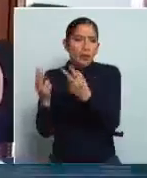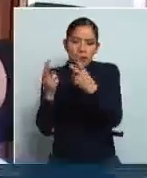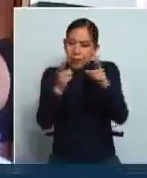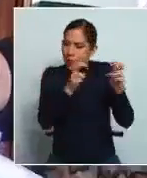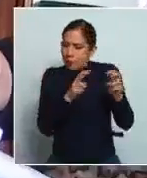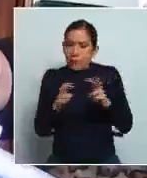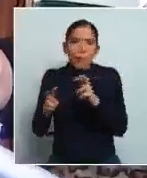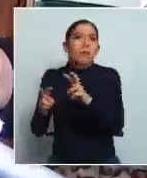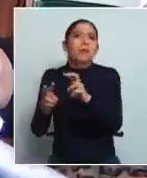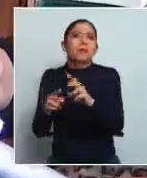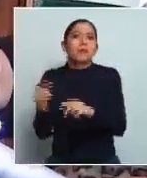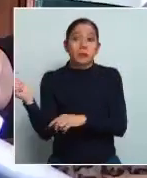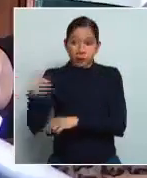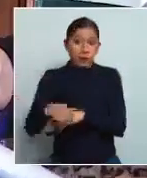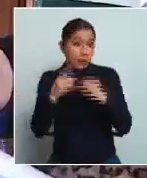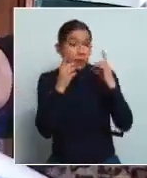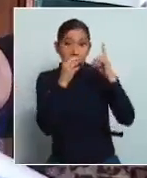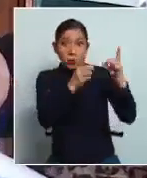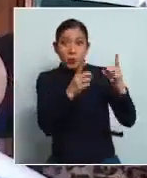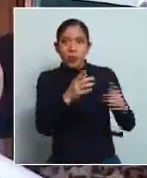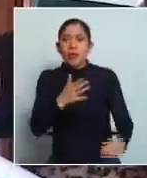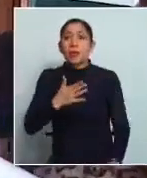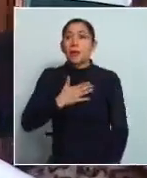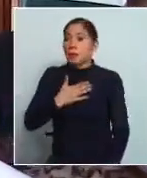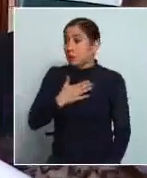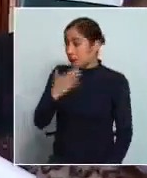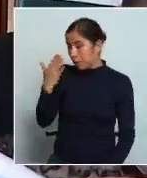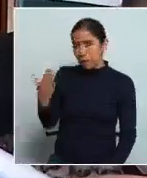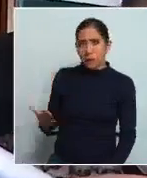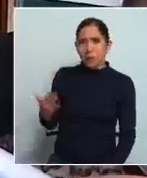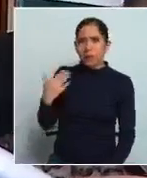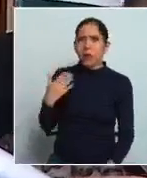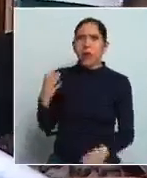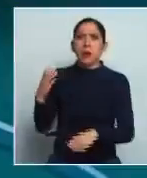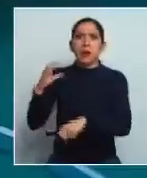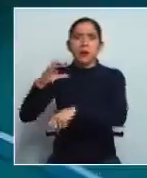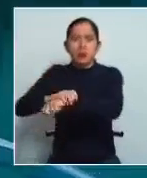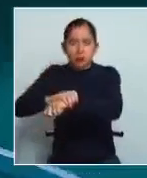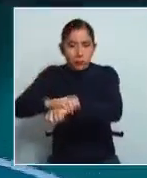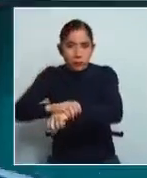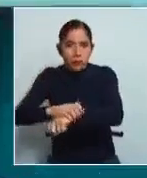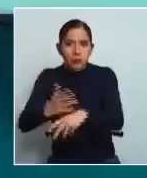lo que se ha venido a denunciar y mi cliente resulta ser aprendido.